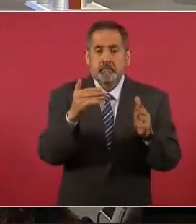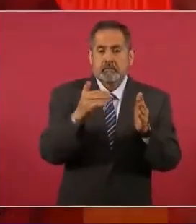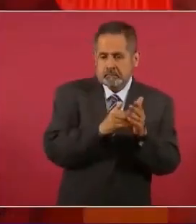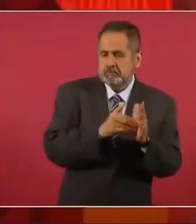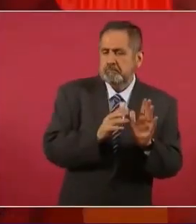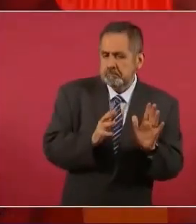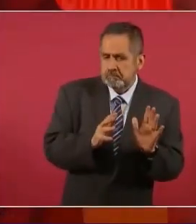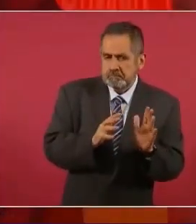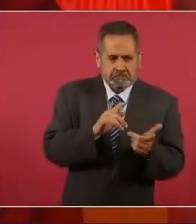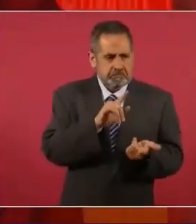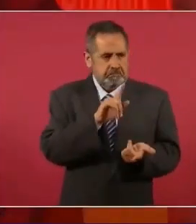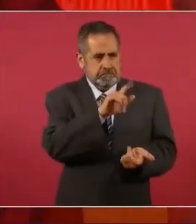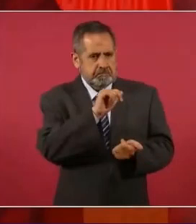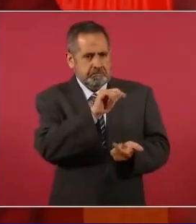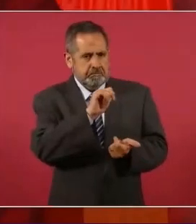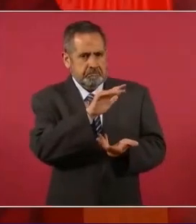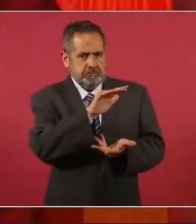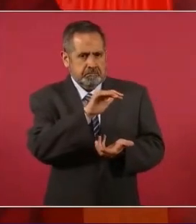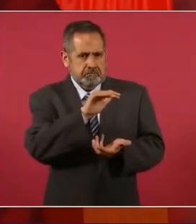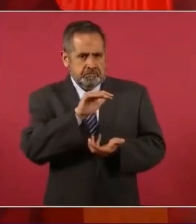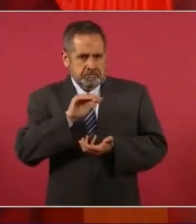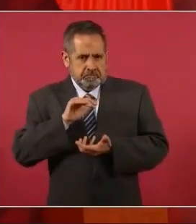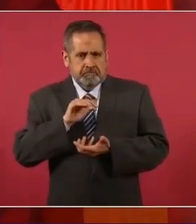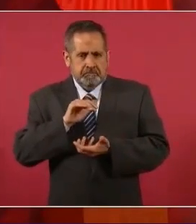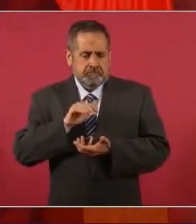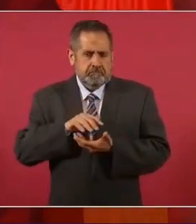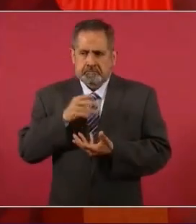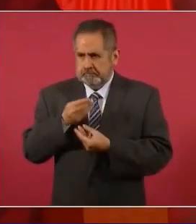3.625.000 recaudados.